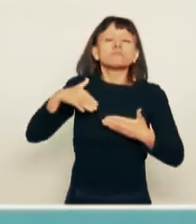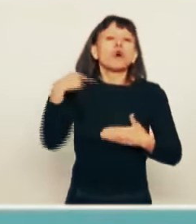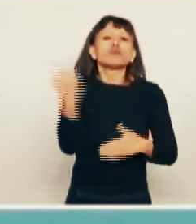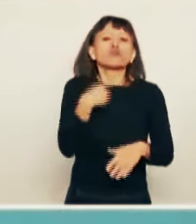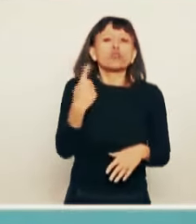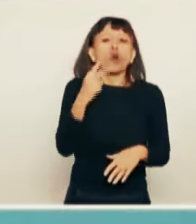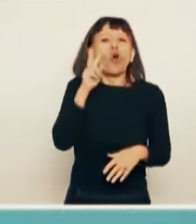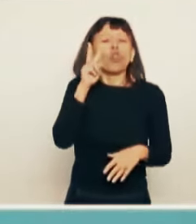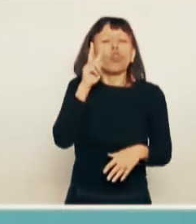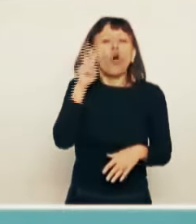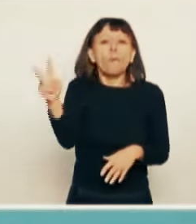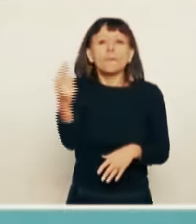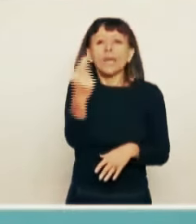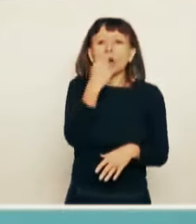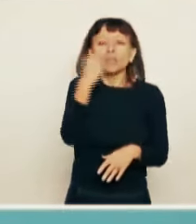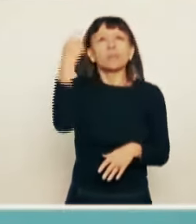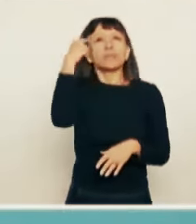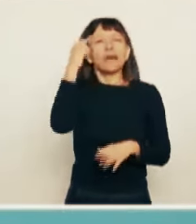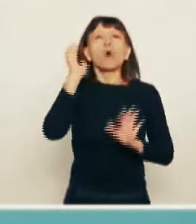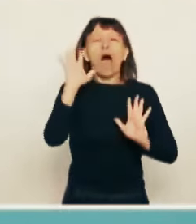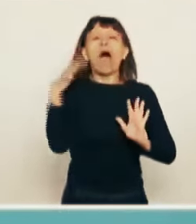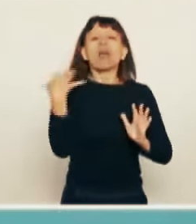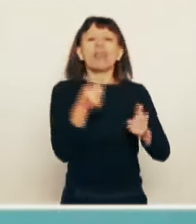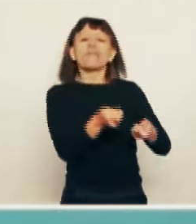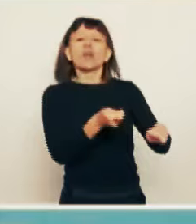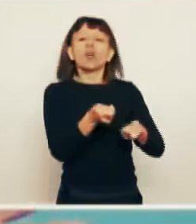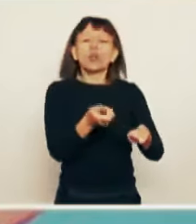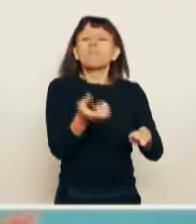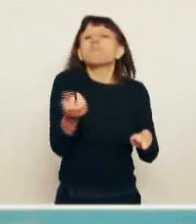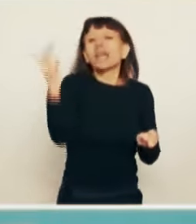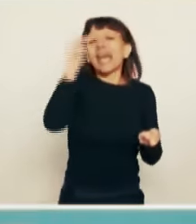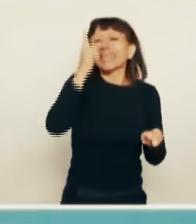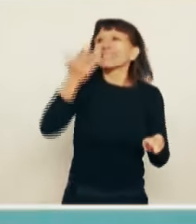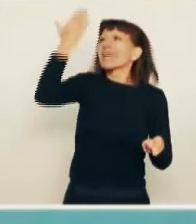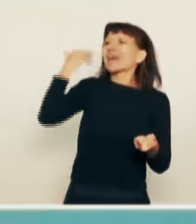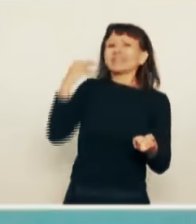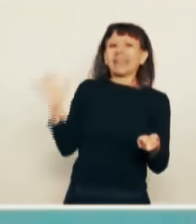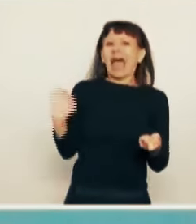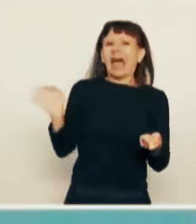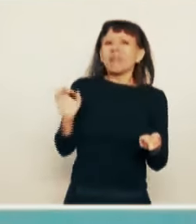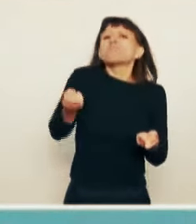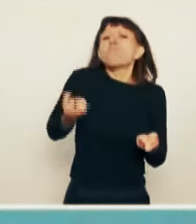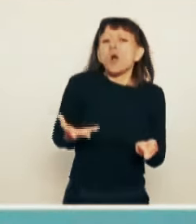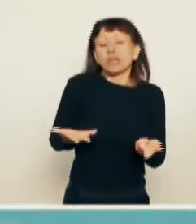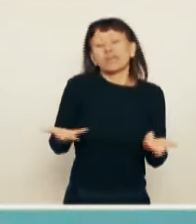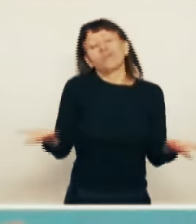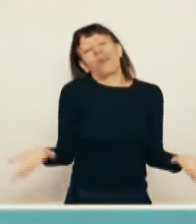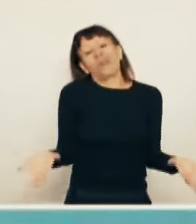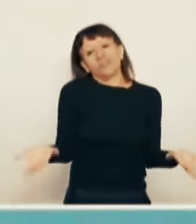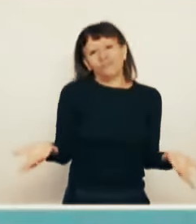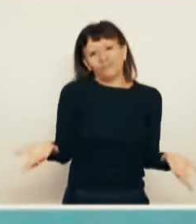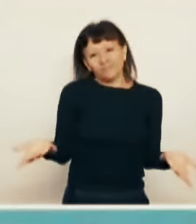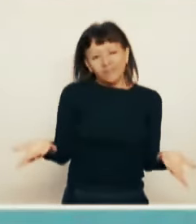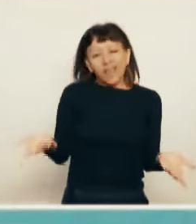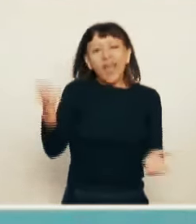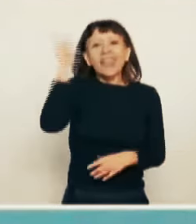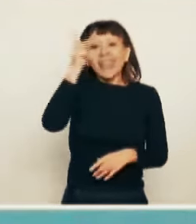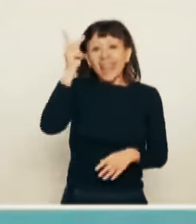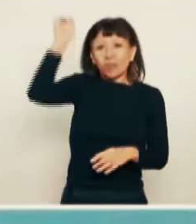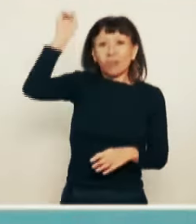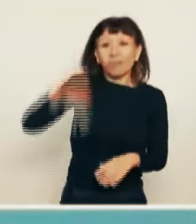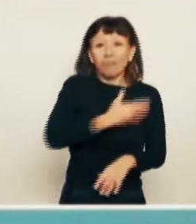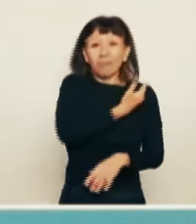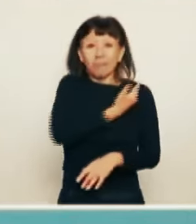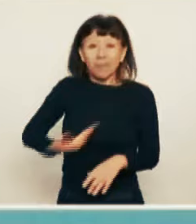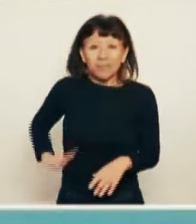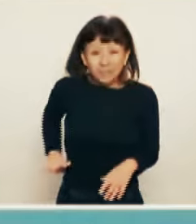ocurrió regular a las prepagas? ¿Por qué no lo hizo Néstor? Porque, muchachos, muchachas, cuando Néstor llegó a la presidencia, era tal